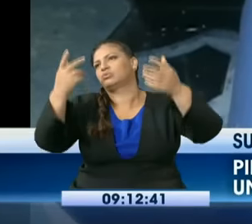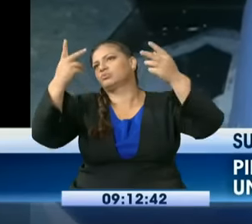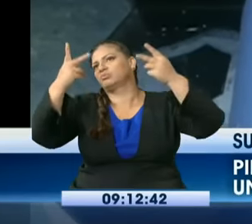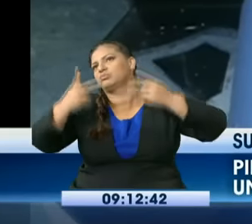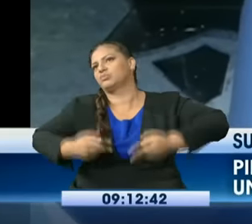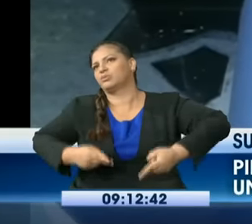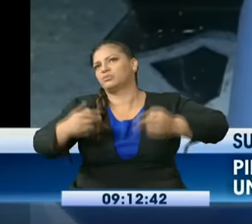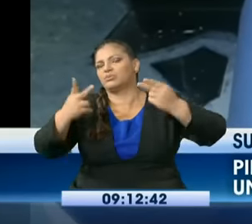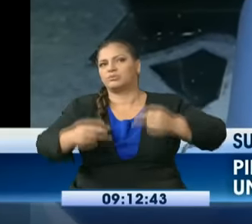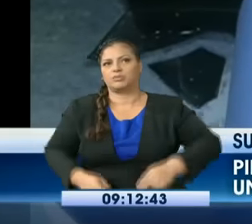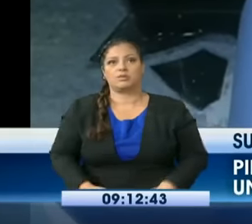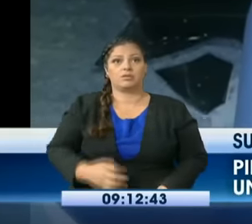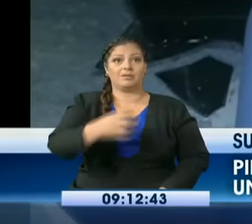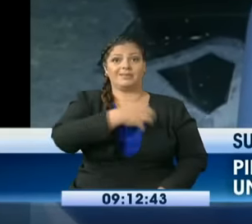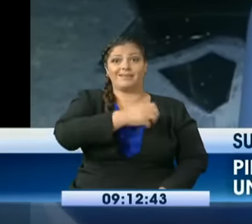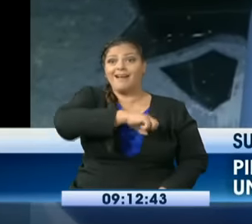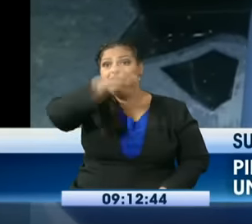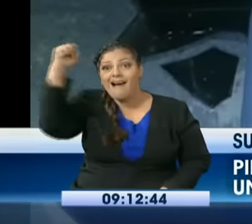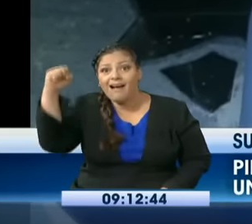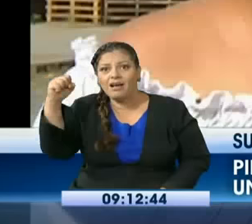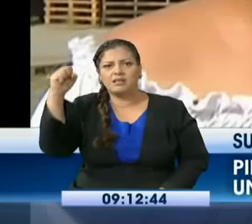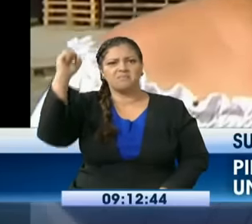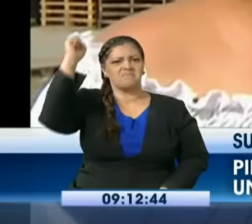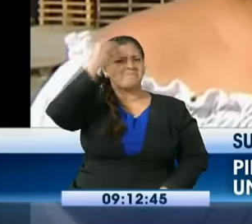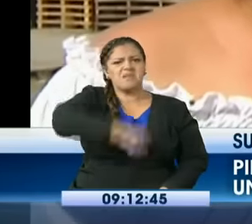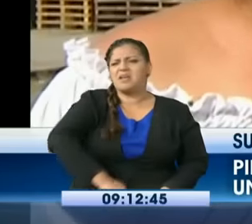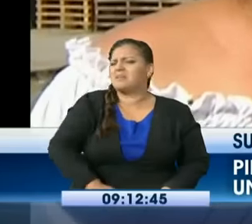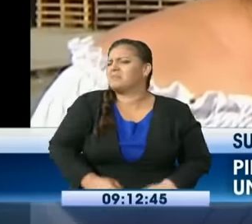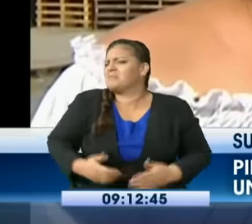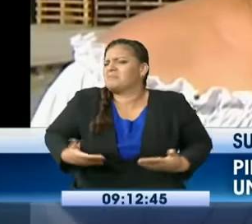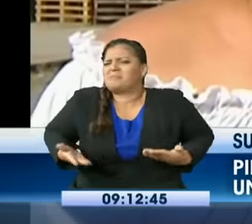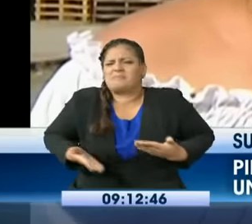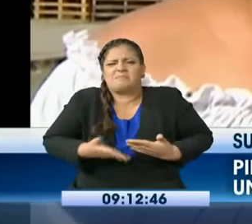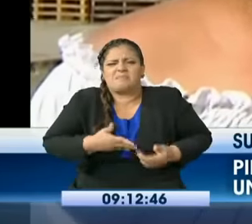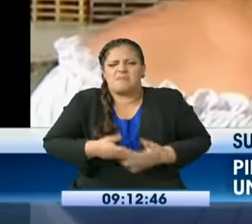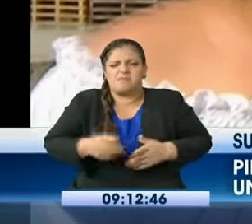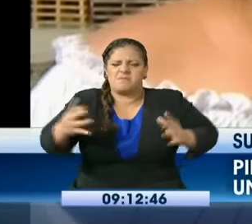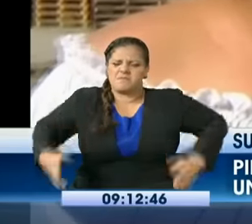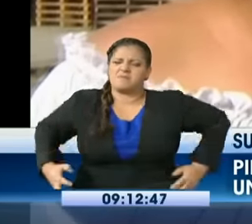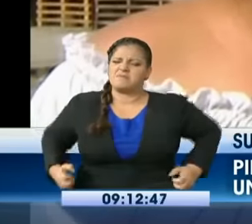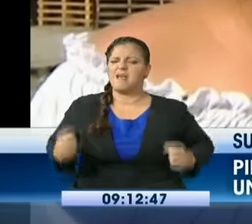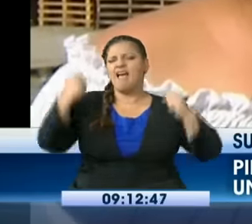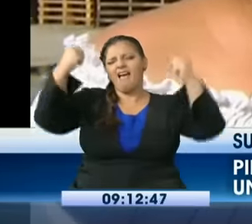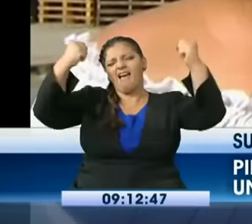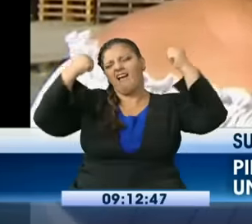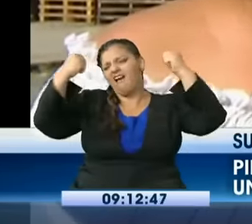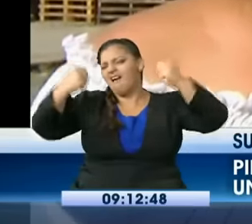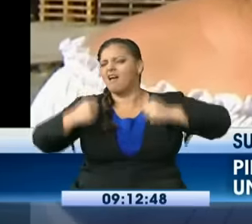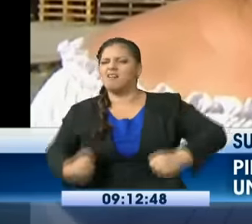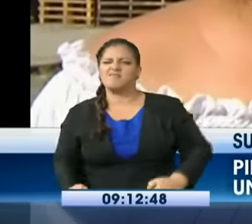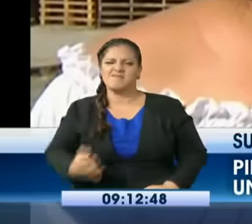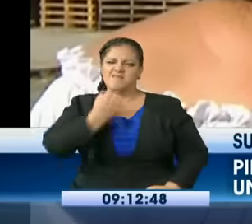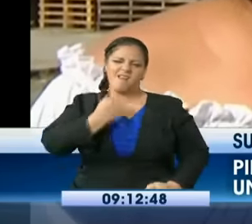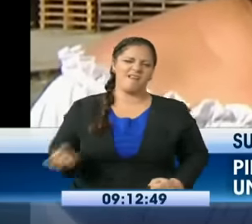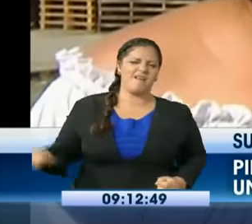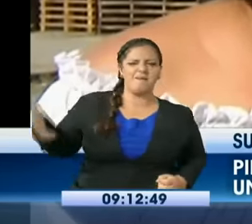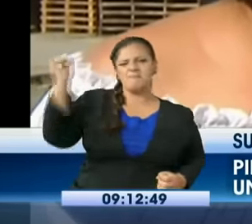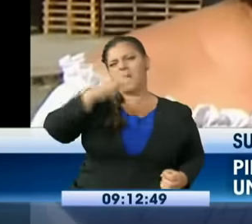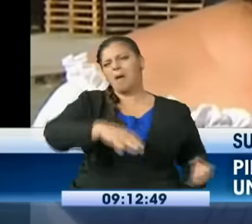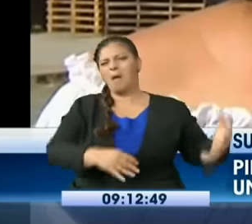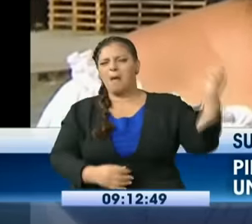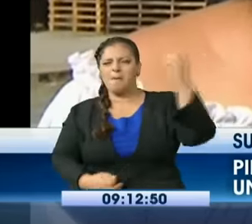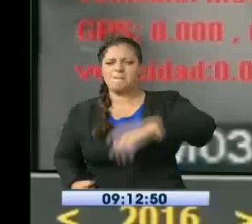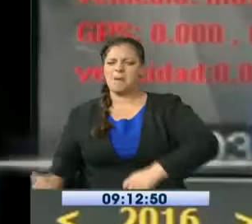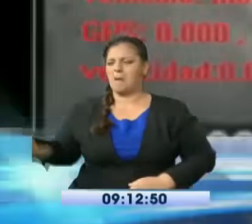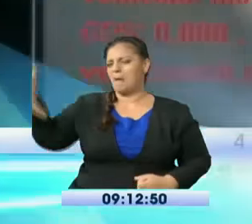Barcelona, pierda Barcelona, gane, es lo mismo. Es una locura, ¿no? Me parece una locura que a justificación de un partido de fútbol haya que soportar